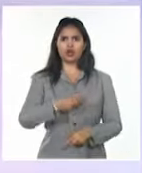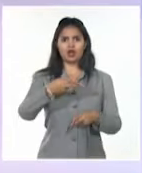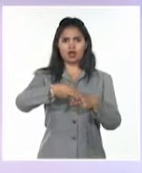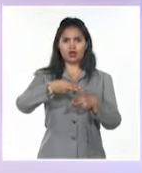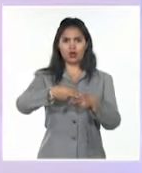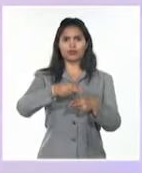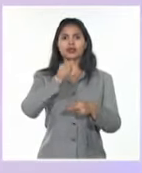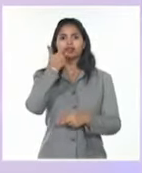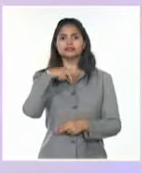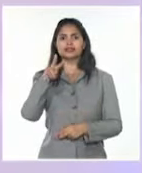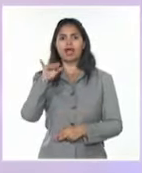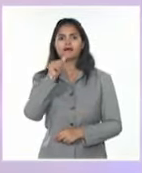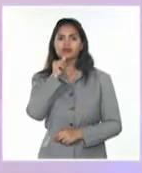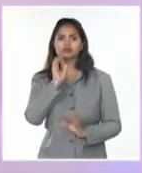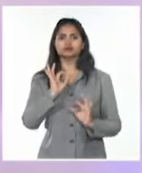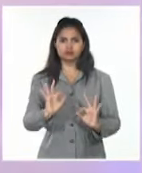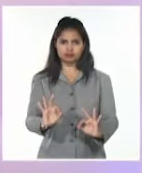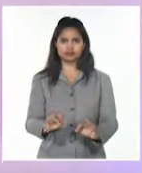David